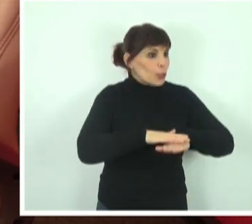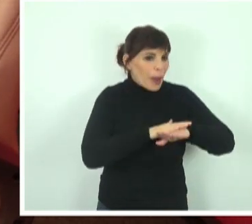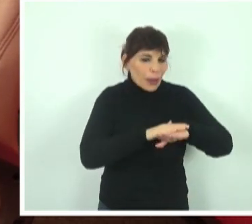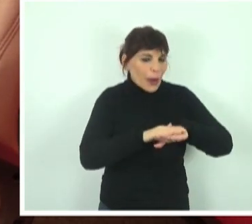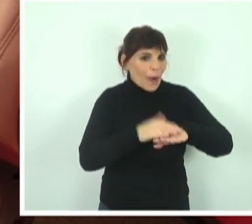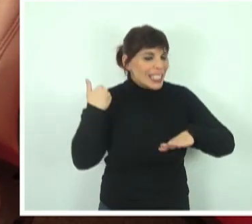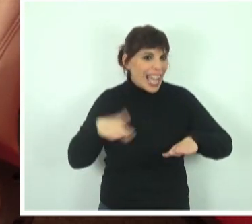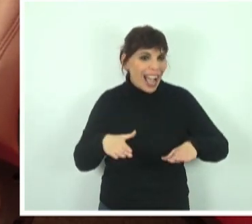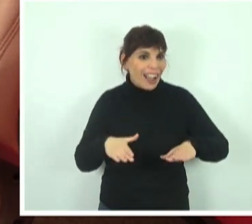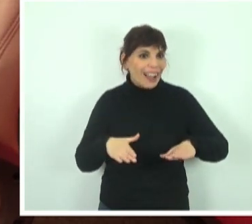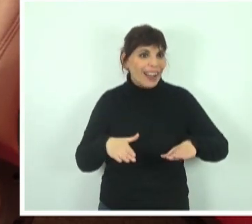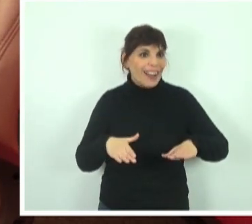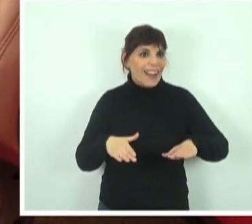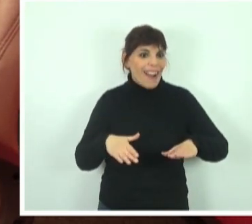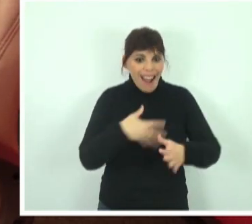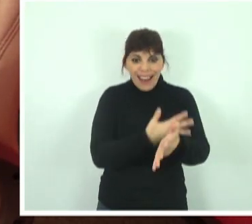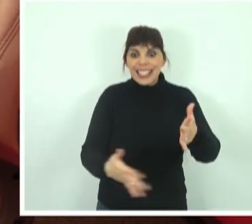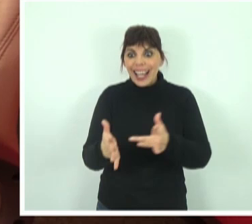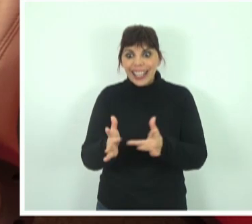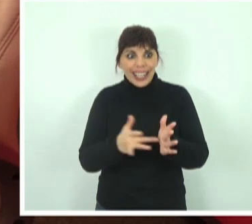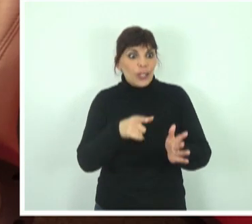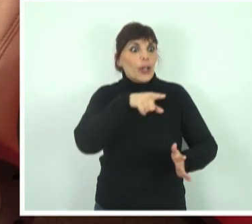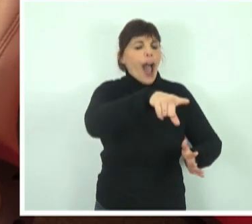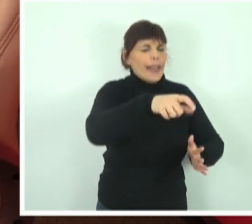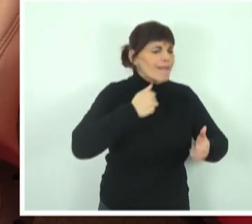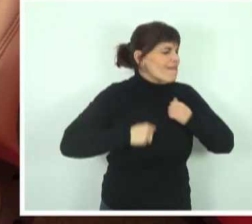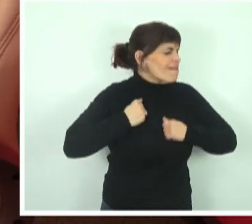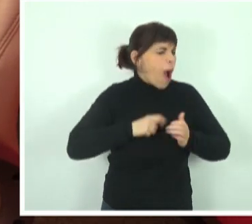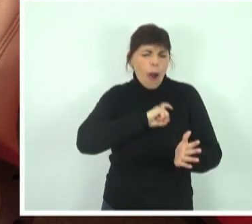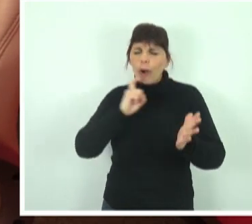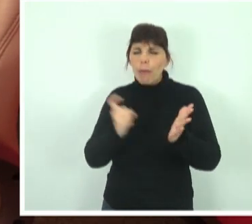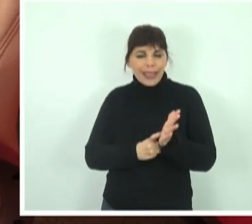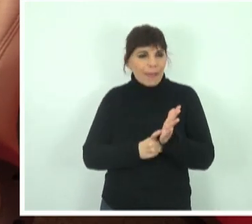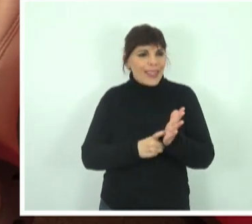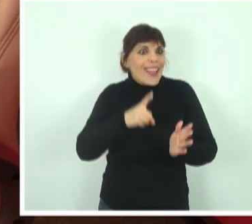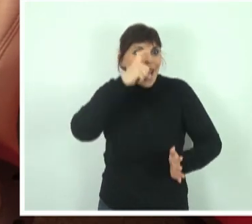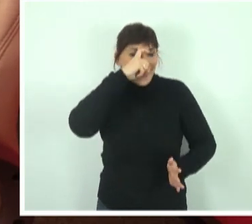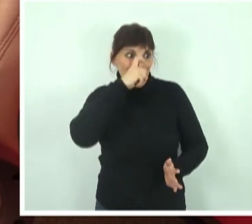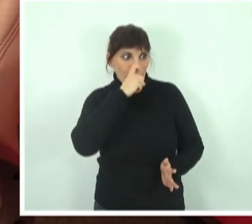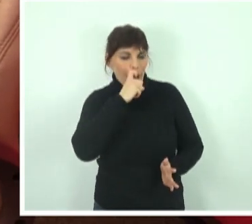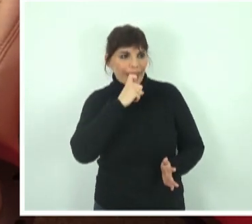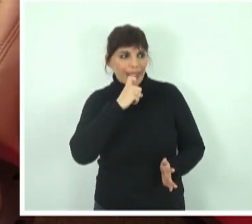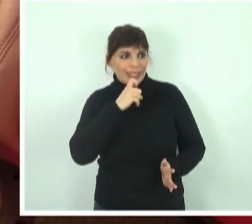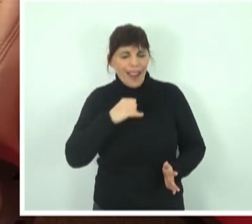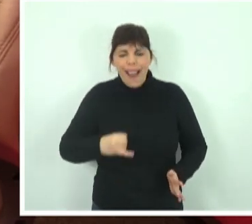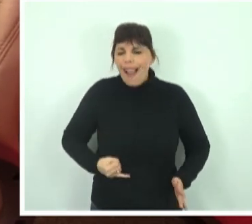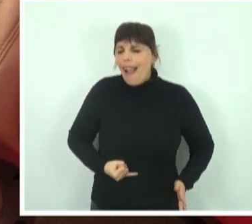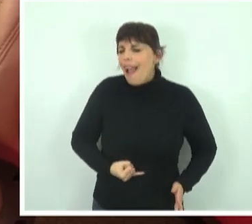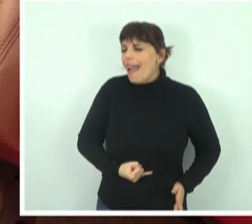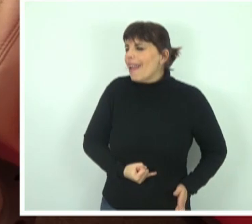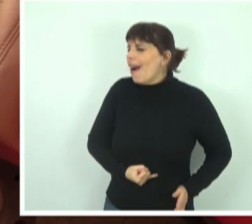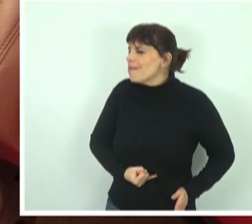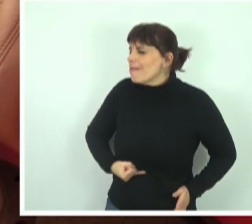de Jesucristo te lavó completamente? ¿Te acuerdas el hambre, el anhelo que tenías de